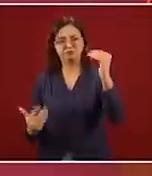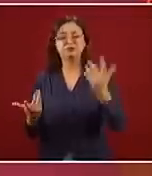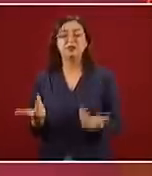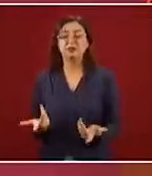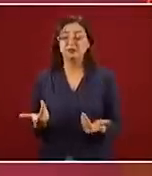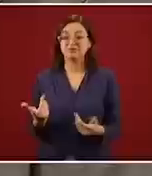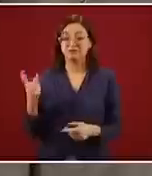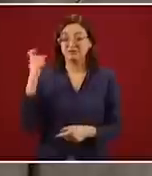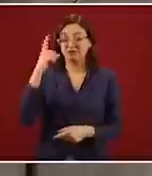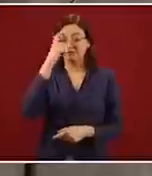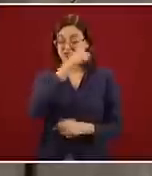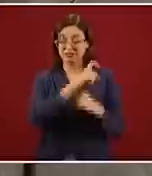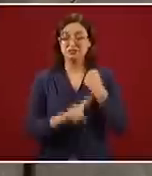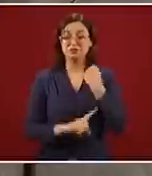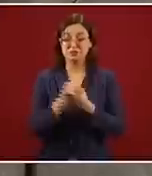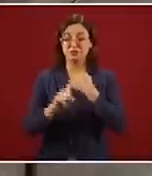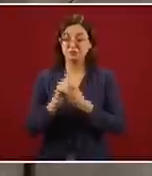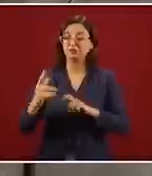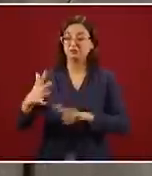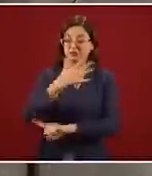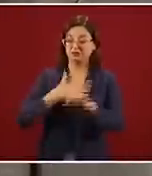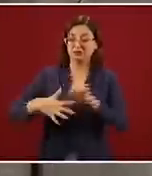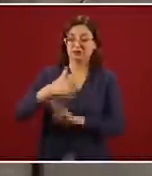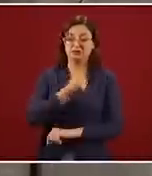el país y de las condiciones de salud muy